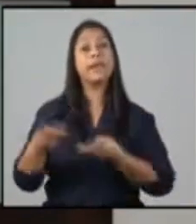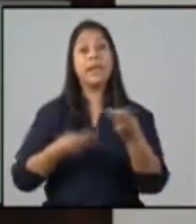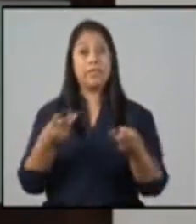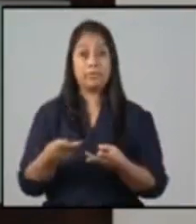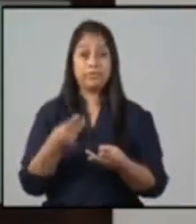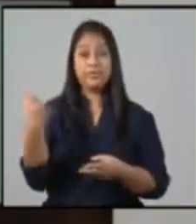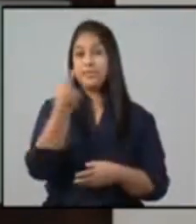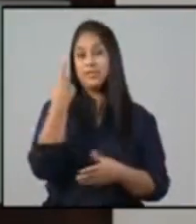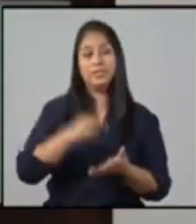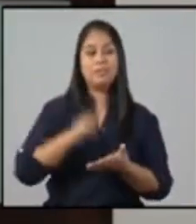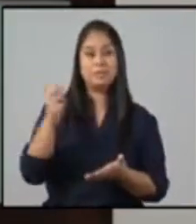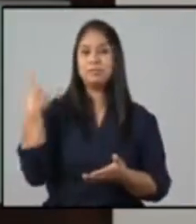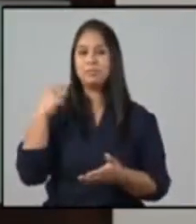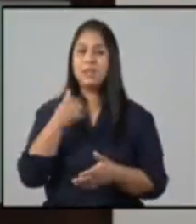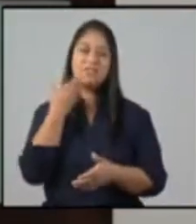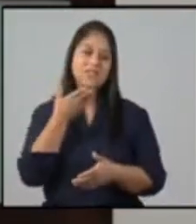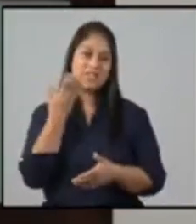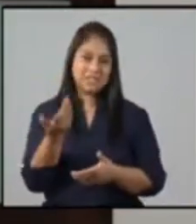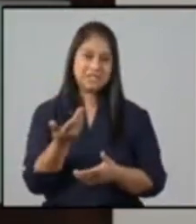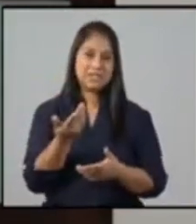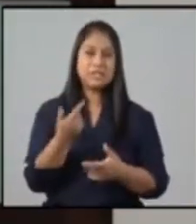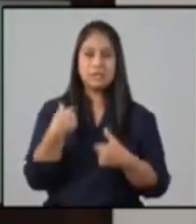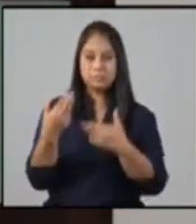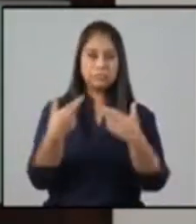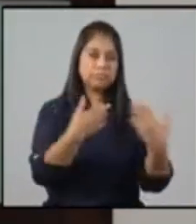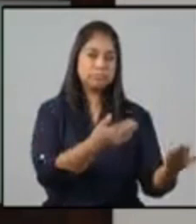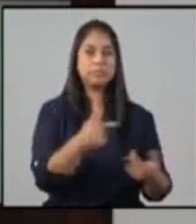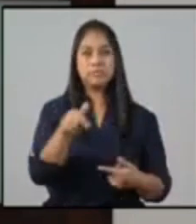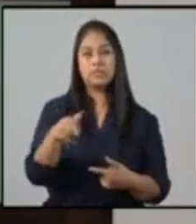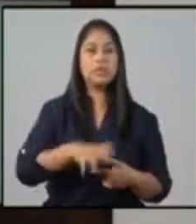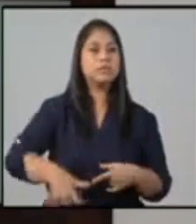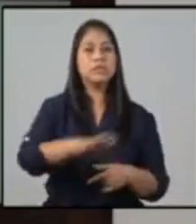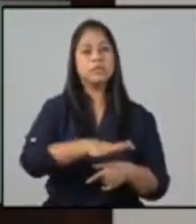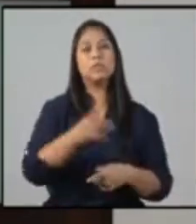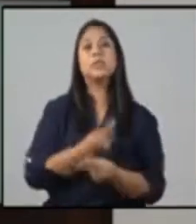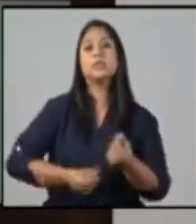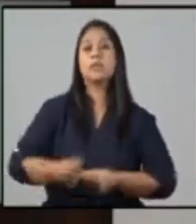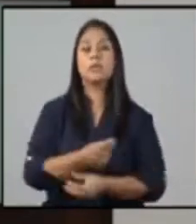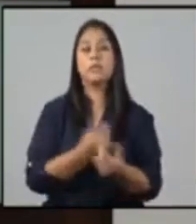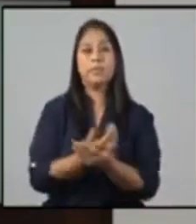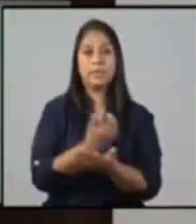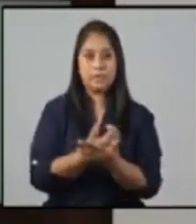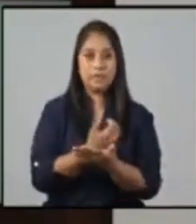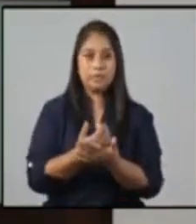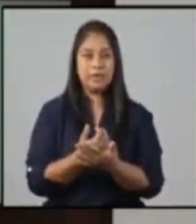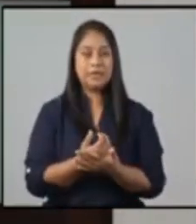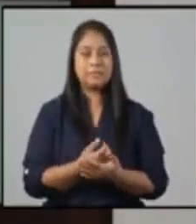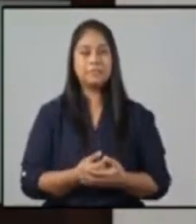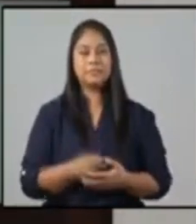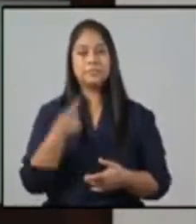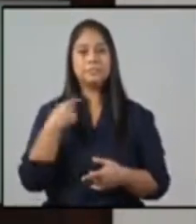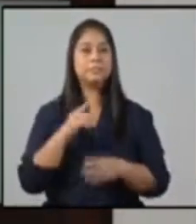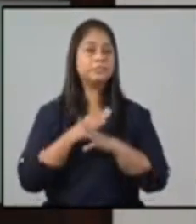país para poder facilitar la vuelta a los mercados, de la actividad de los mercados con